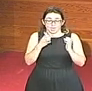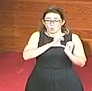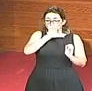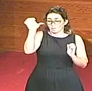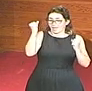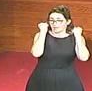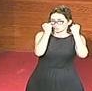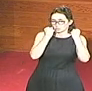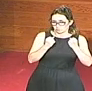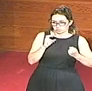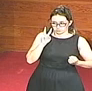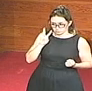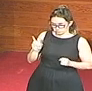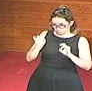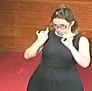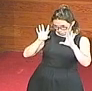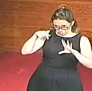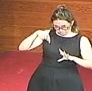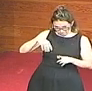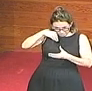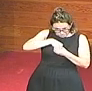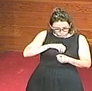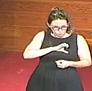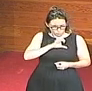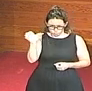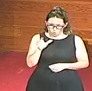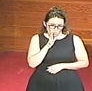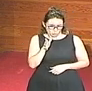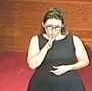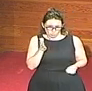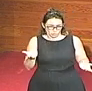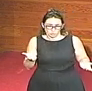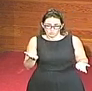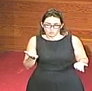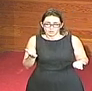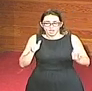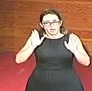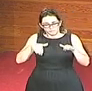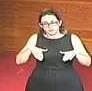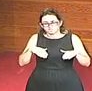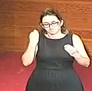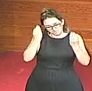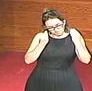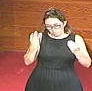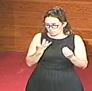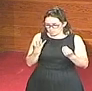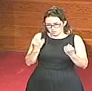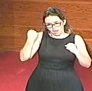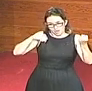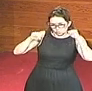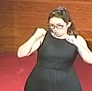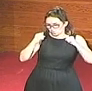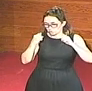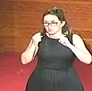se dicen, ¿cómo es posible que esto esté pasando en suelo comunitario? Y entonces, bueno, se proponen acciones para incrementar